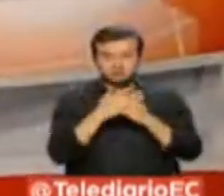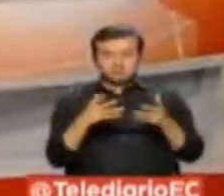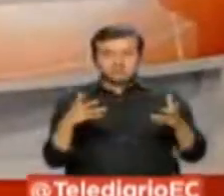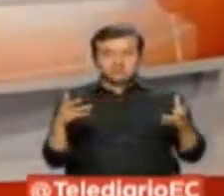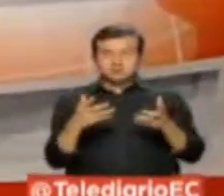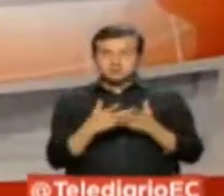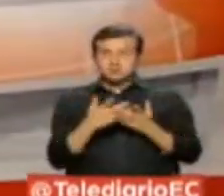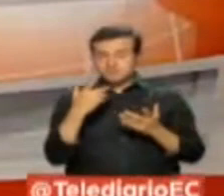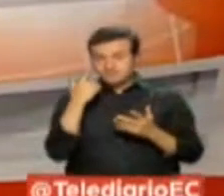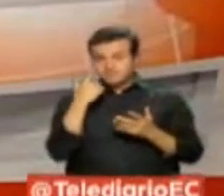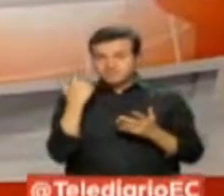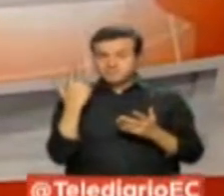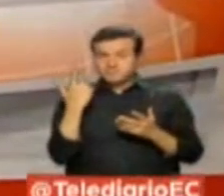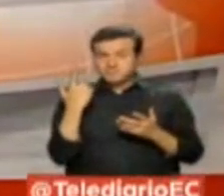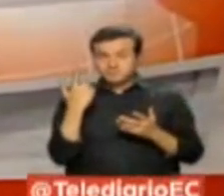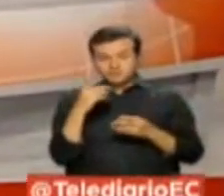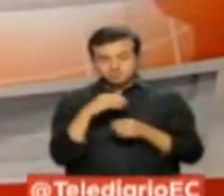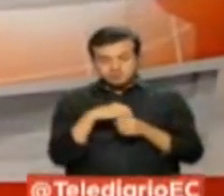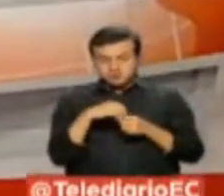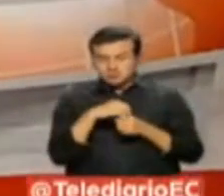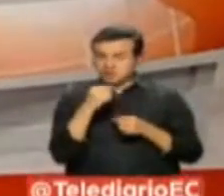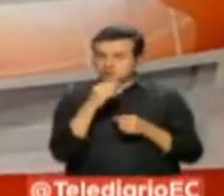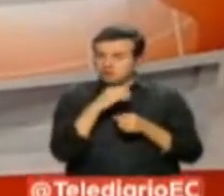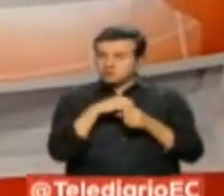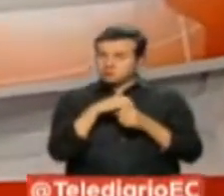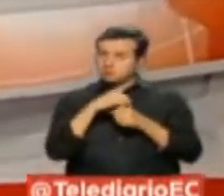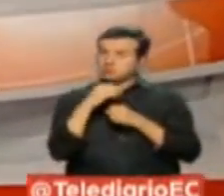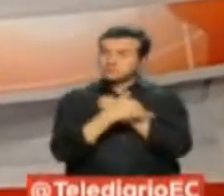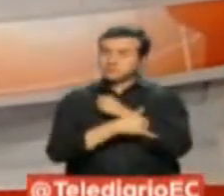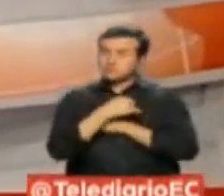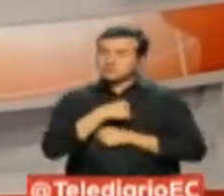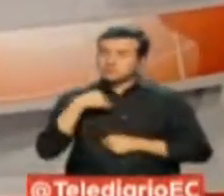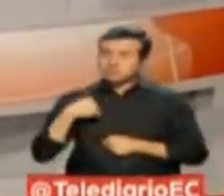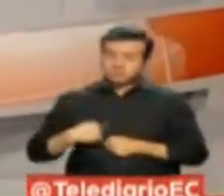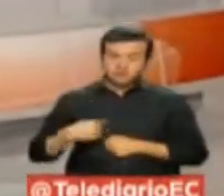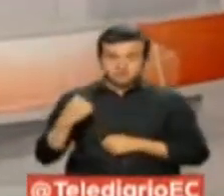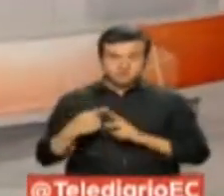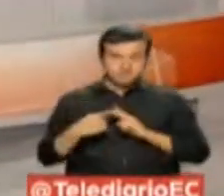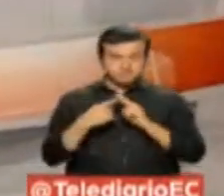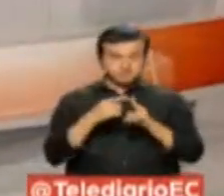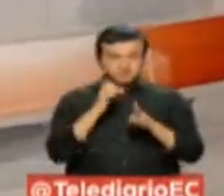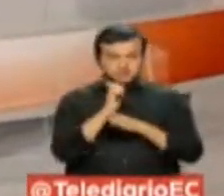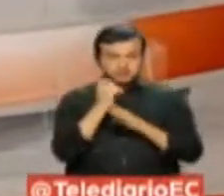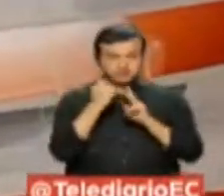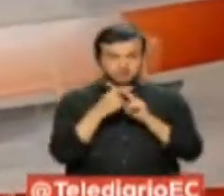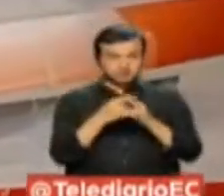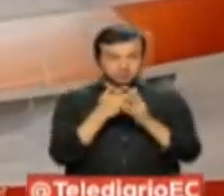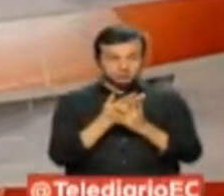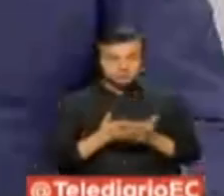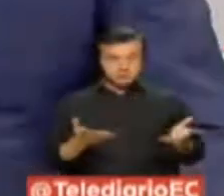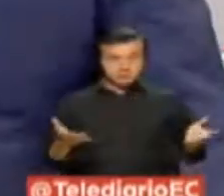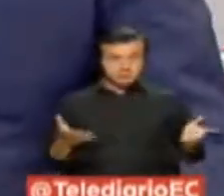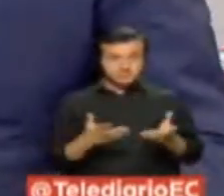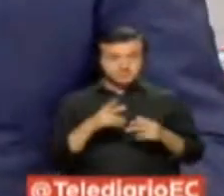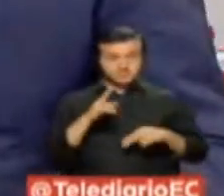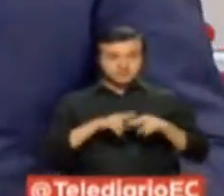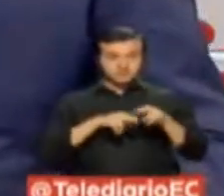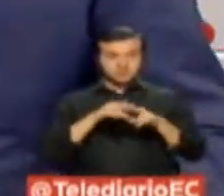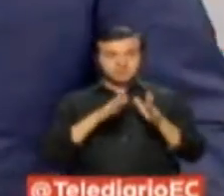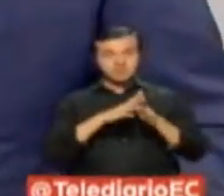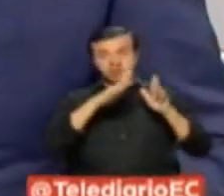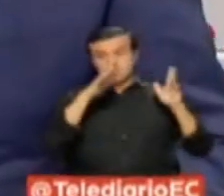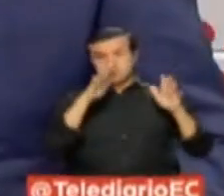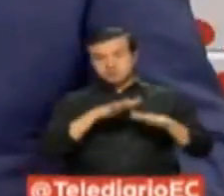para hacer uso de los fondos precisamente que China prestó al Ecuador vía créditos en la construcción de